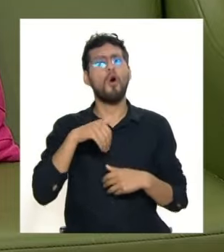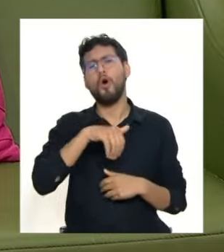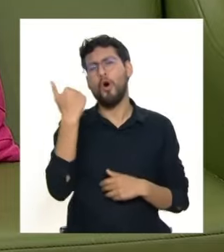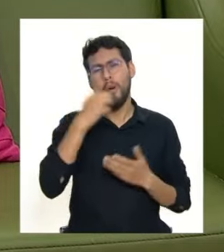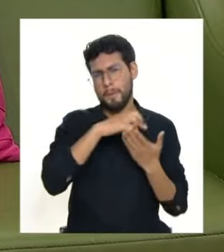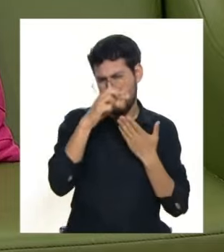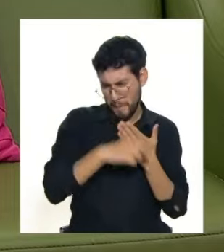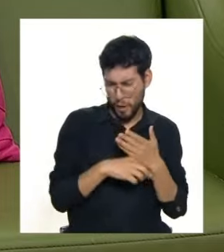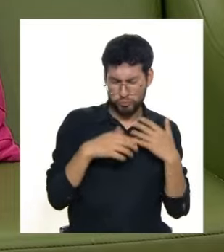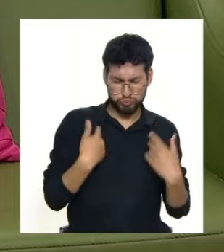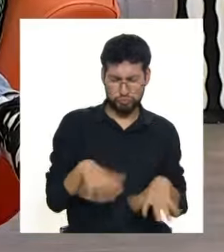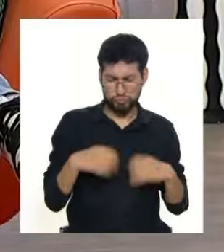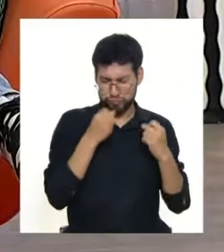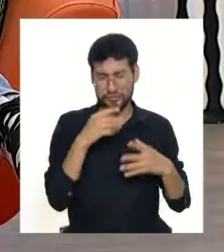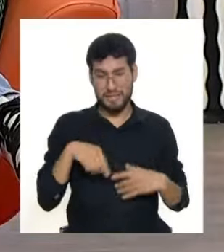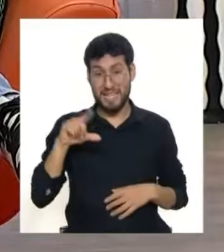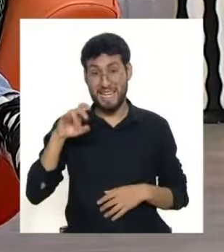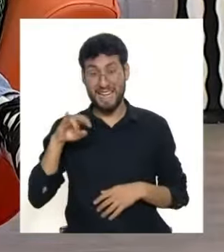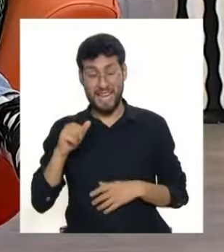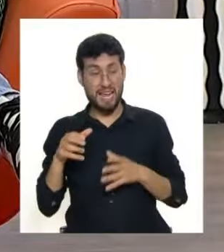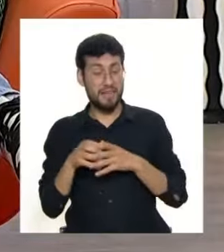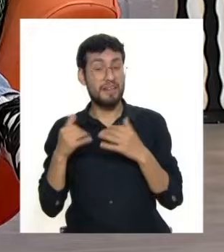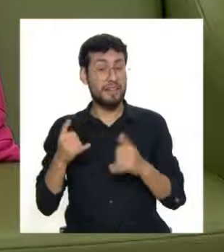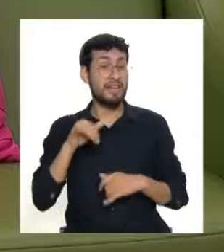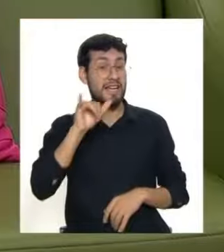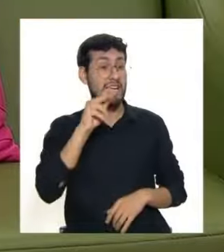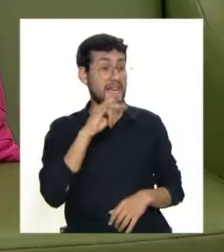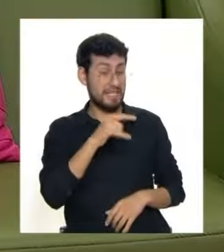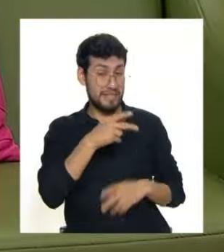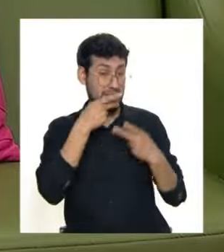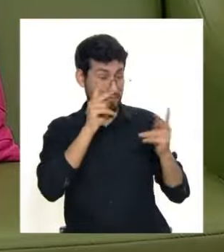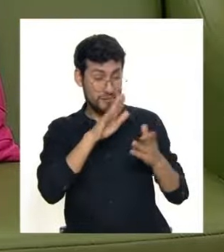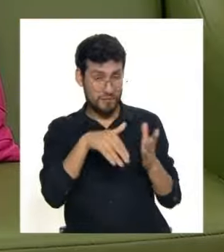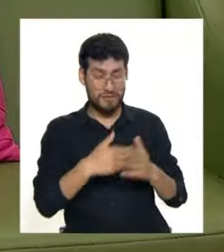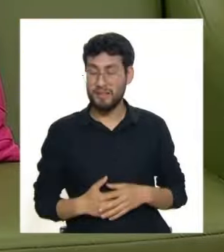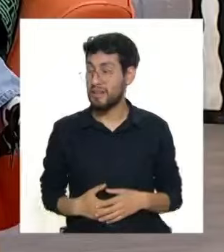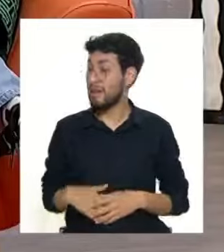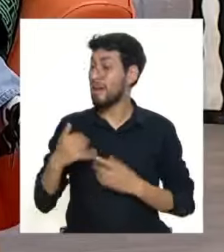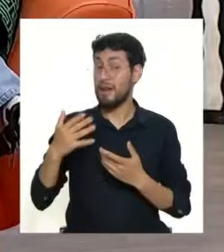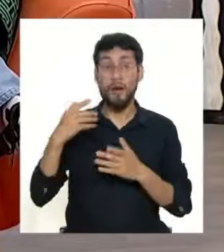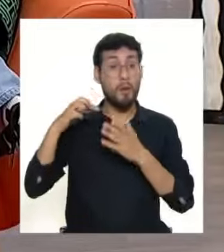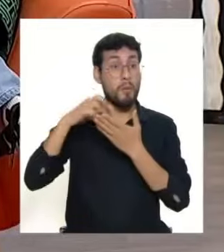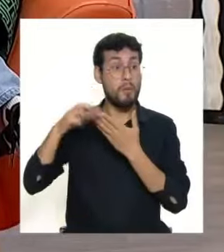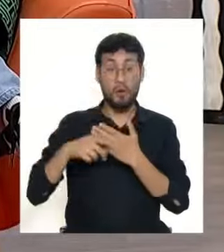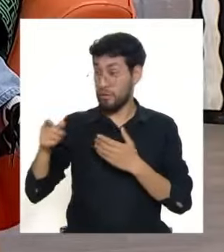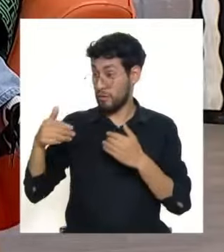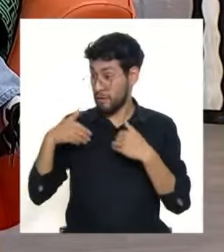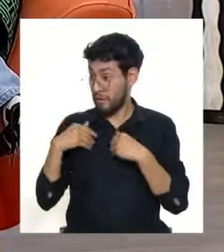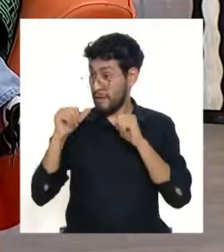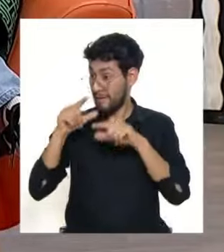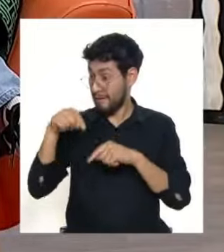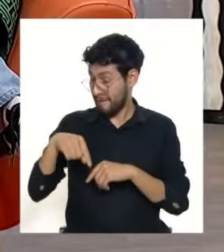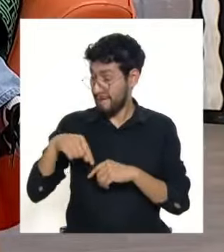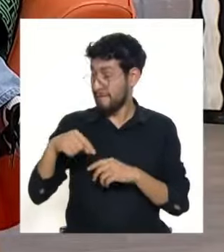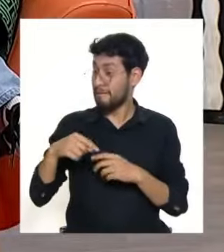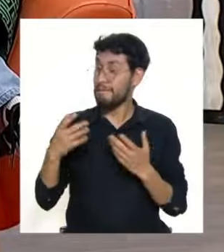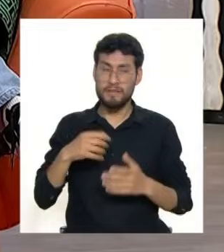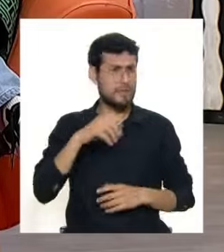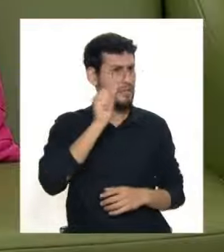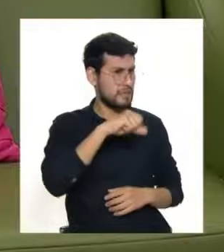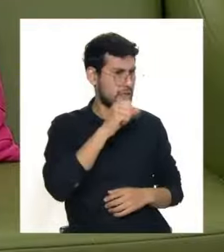proyectos buenísimos para la línea, que ya aquí también llegarán la noticia de todo eso. Y hablando de proyectos, tú tienes presentaciones acá. Sí.